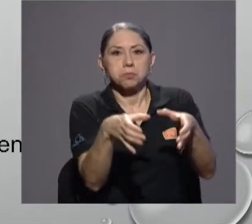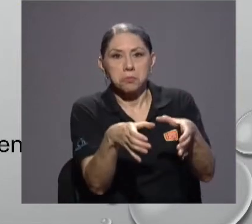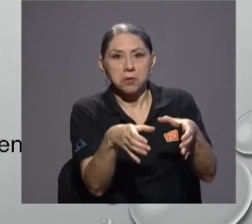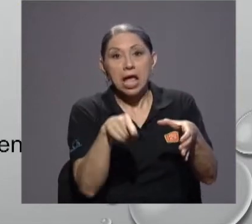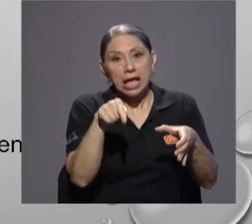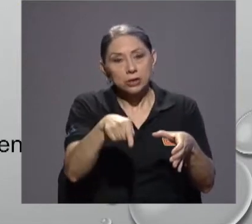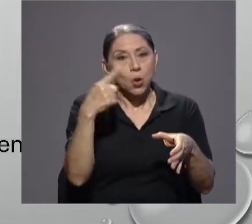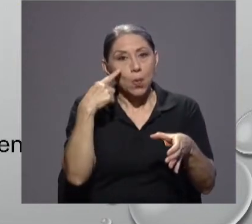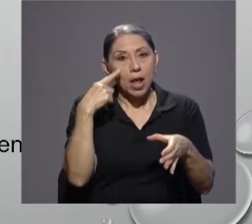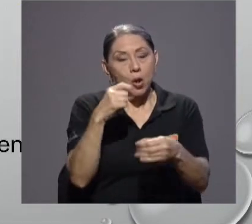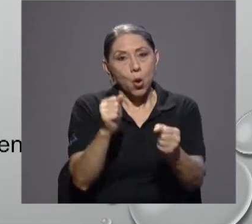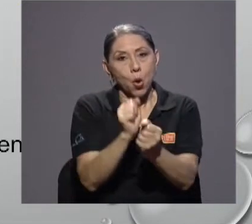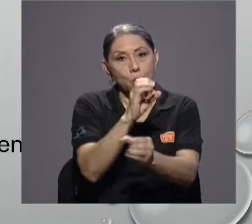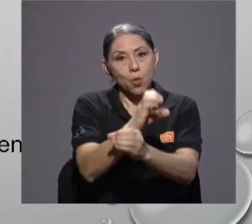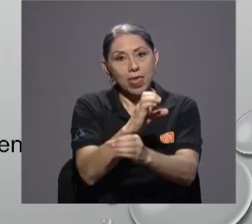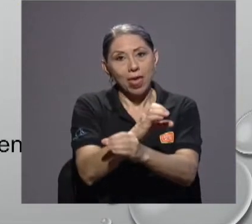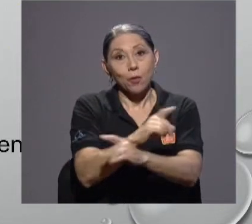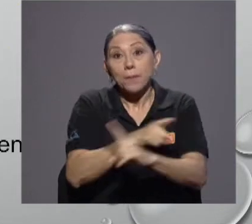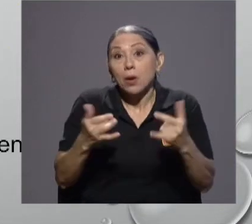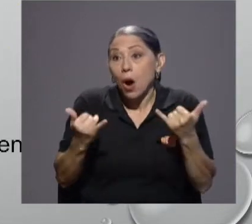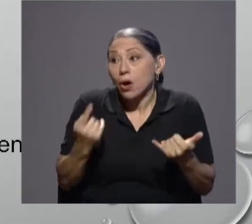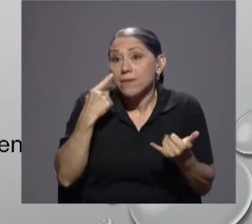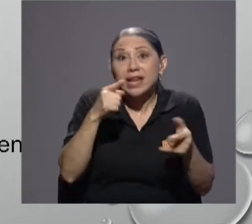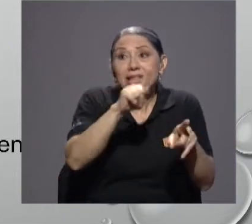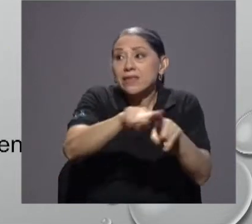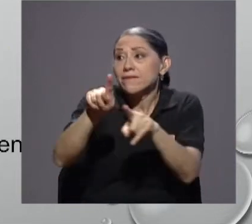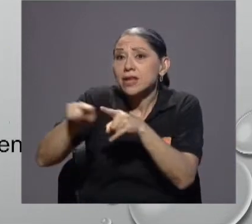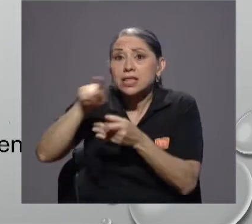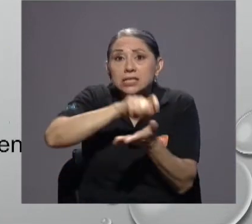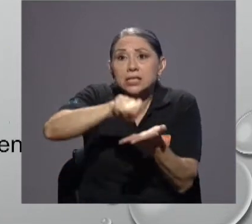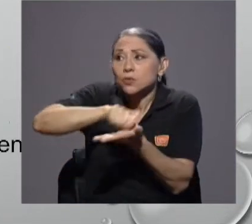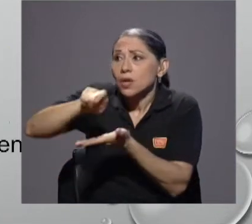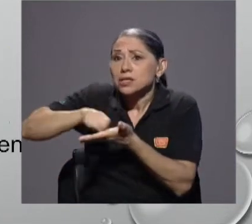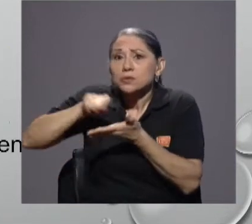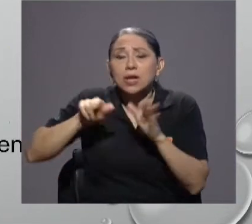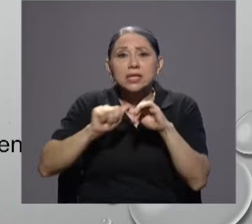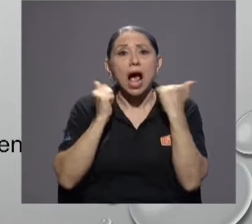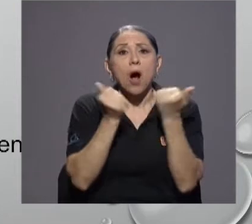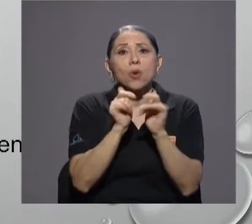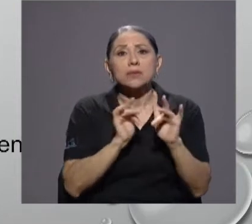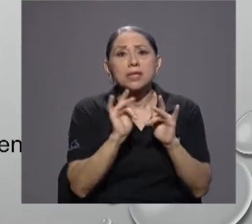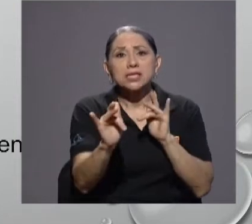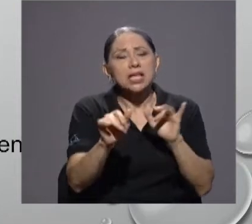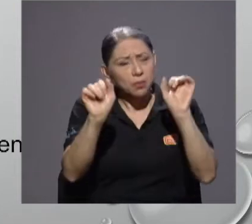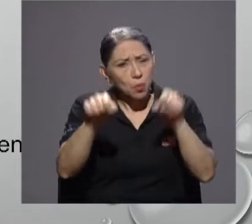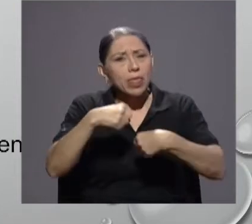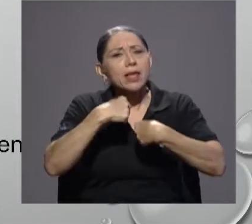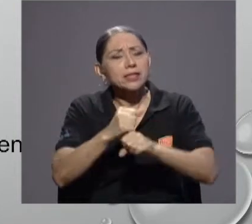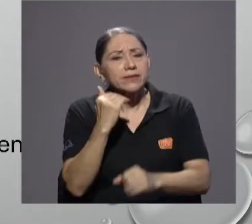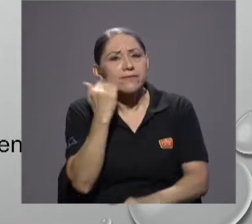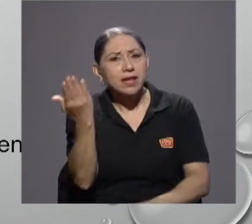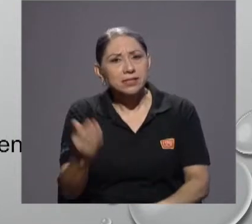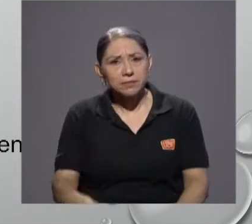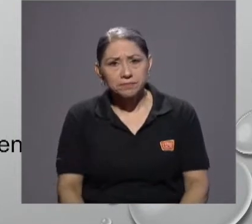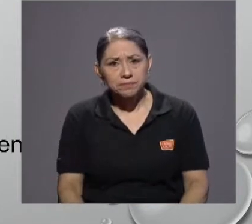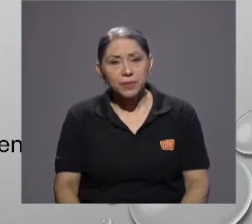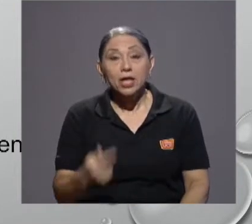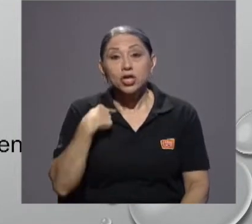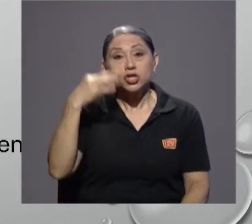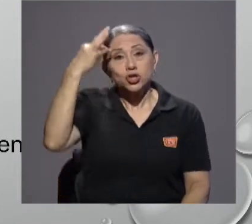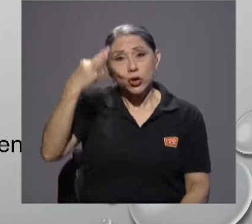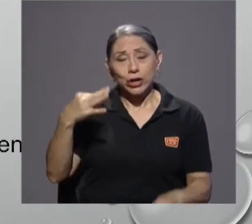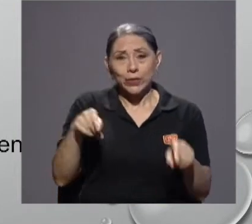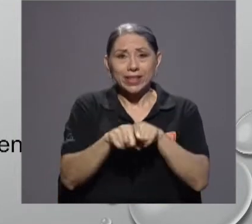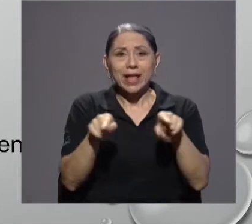podría hacer con tantas aulas vacías en tantas escuelas del país, eso se puede hacer fácilmente. Yo creo que también